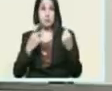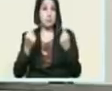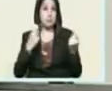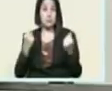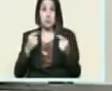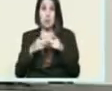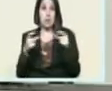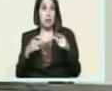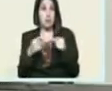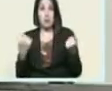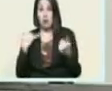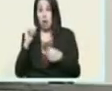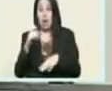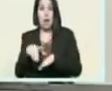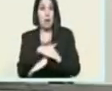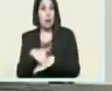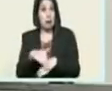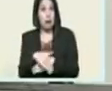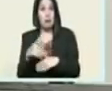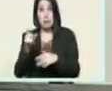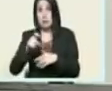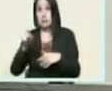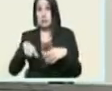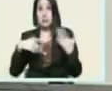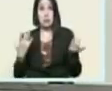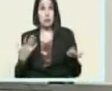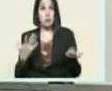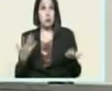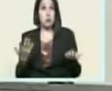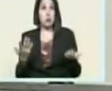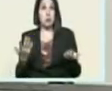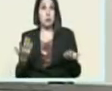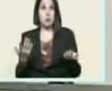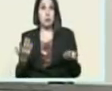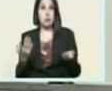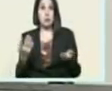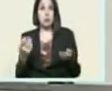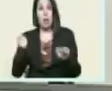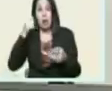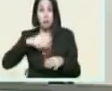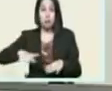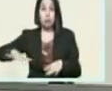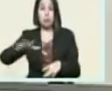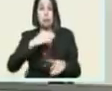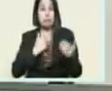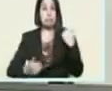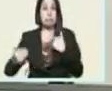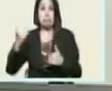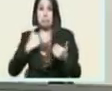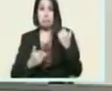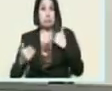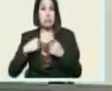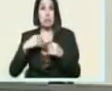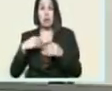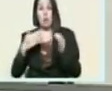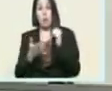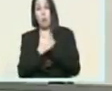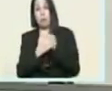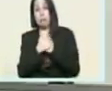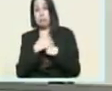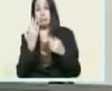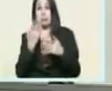monetario físico existe en la calle, hace falta. Al pueblo lo han hecho pasar trabajo porque le esconden los